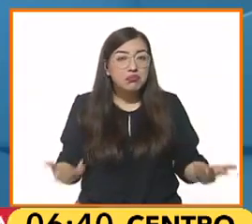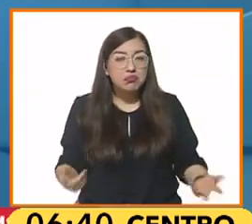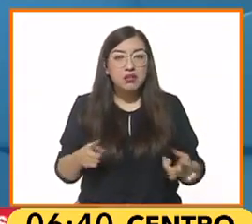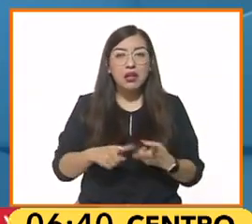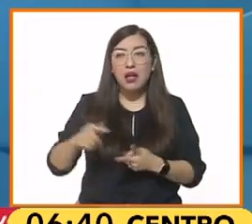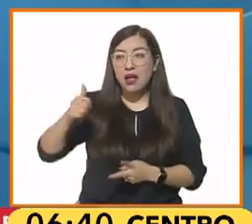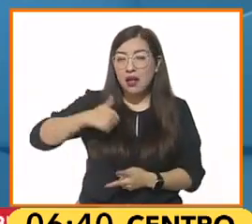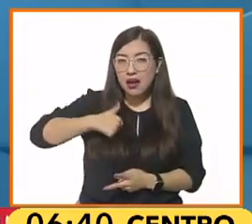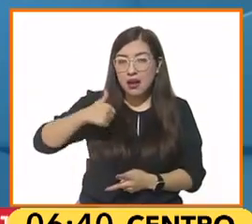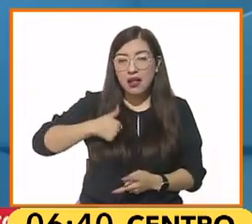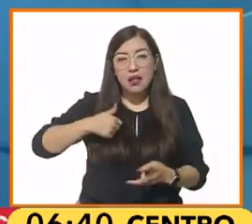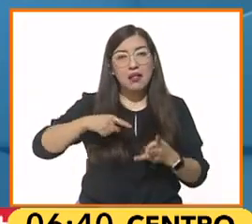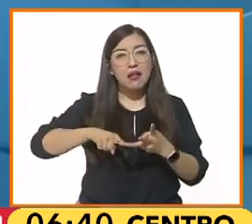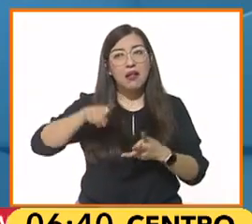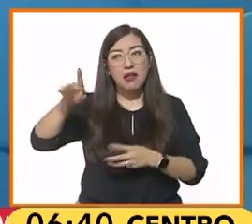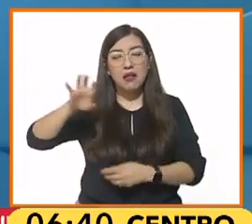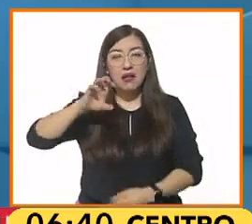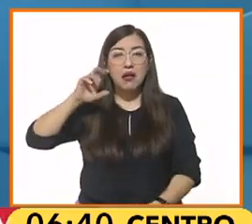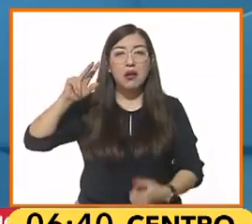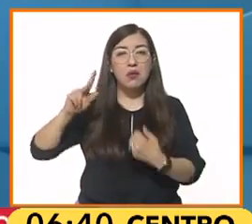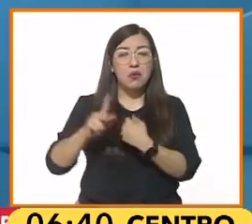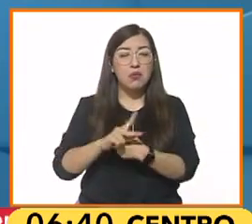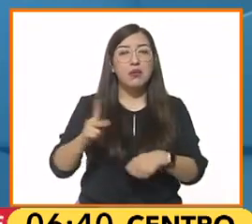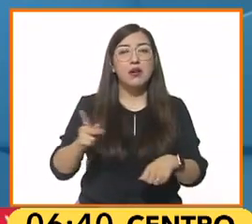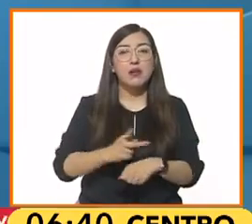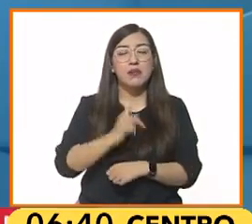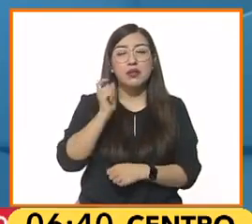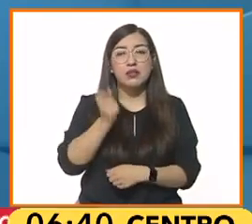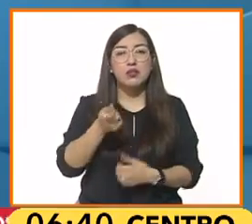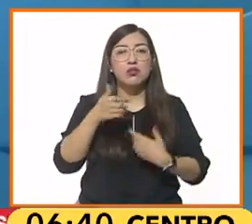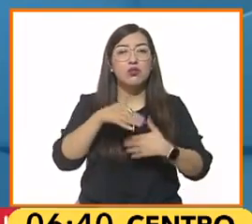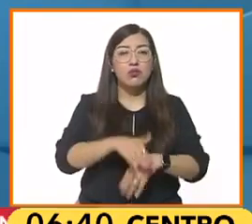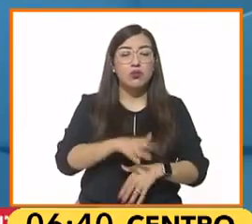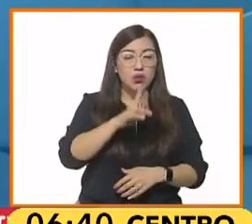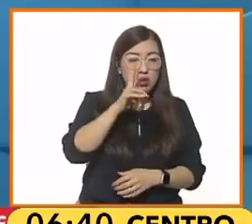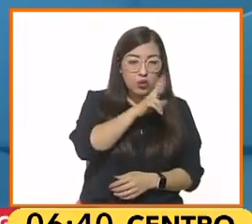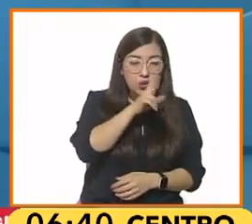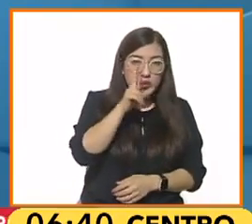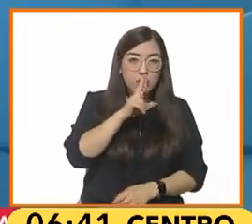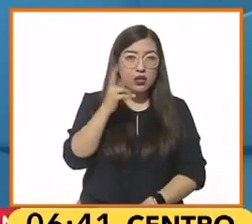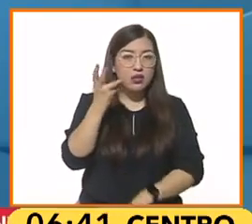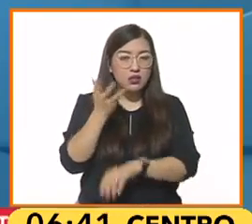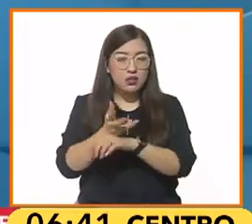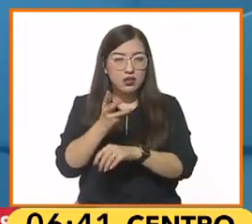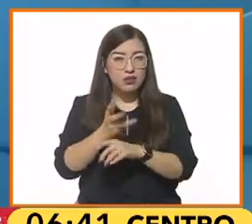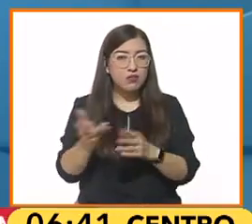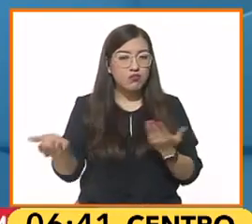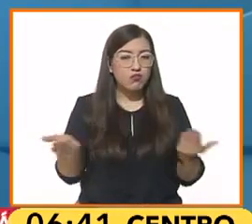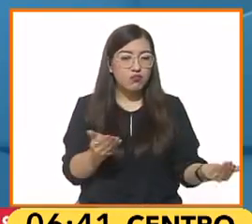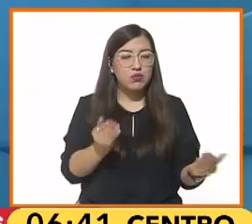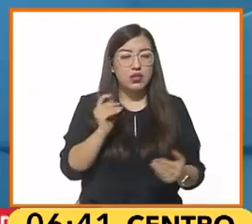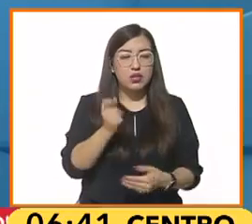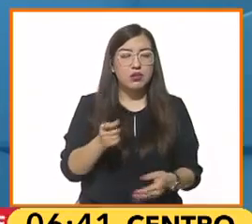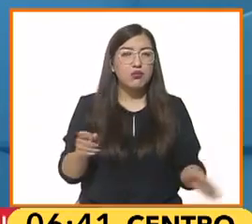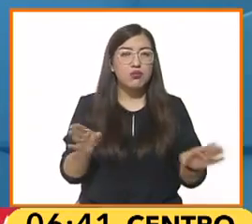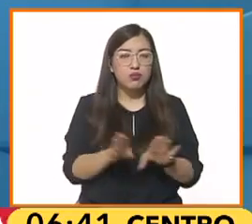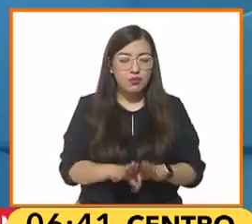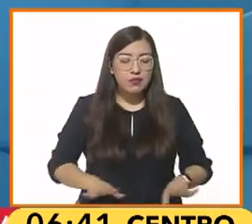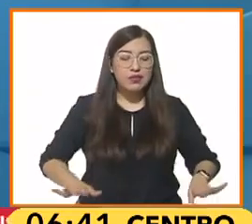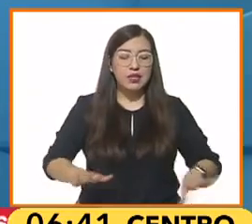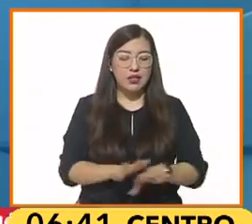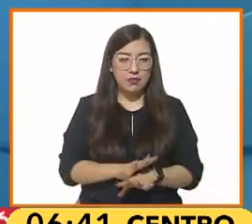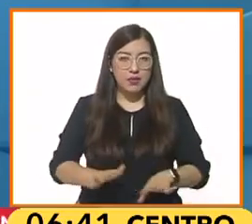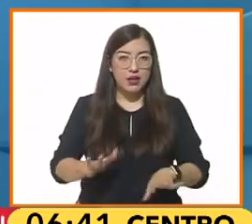lo que pasa en Ucrania con respecto a las negociaciones de Estados Unidos-Rusia. Es decir, estamos en un orden mundial cambiante, pero lo preocupante de